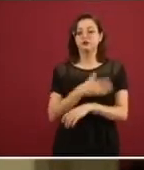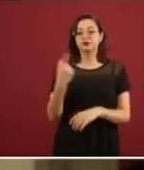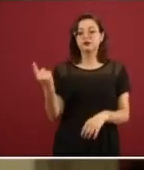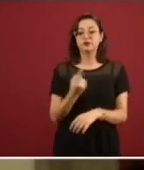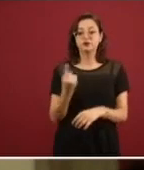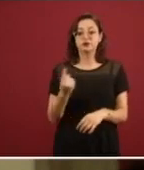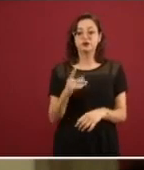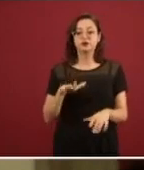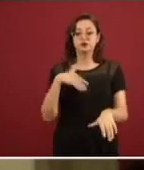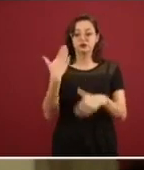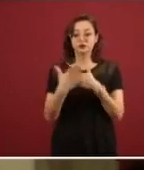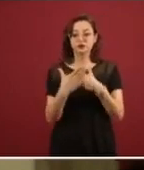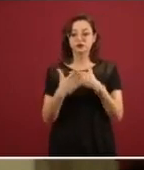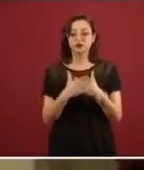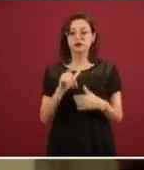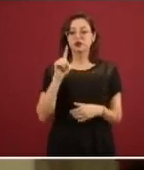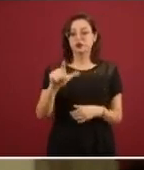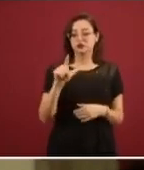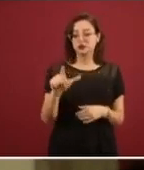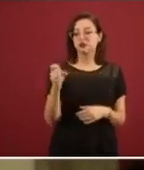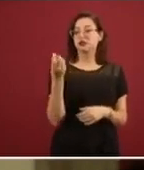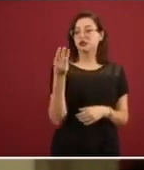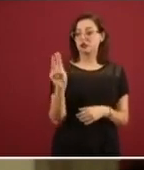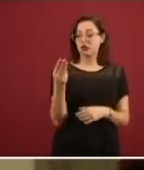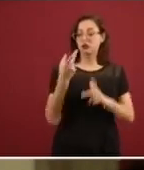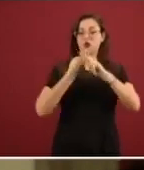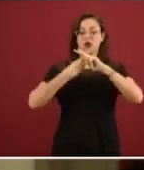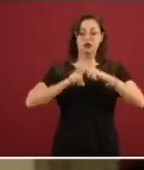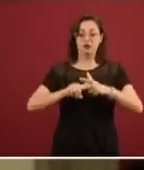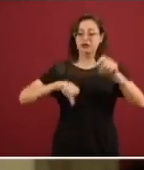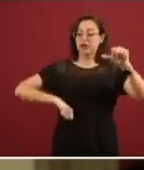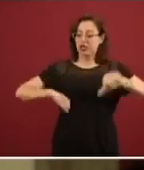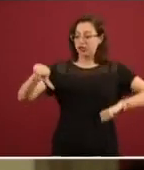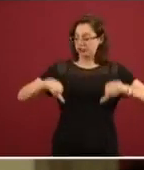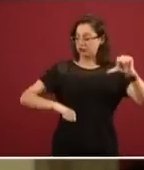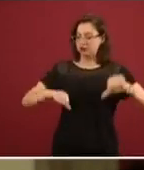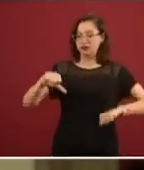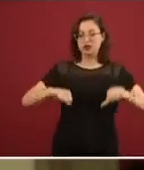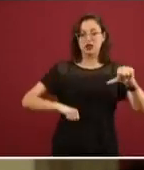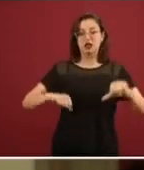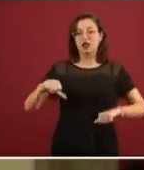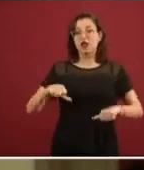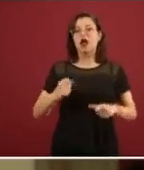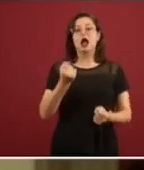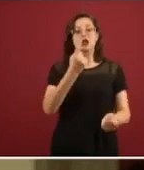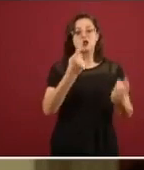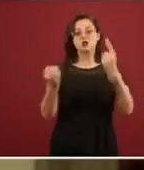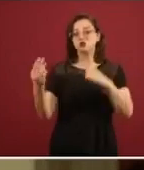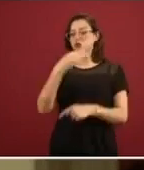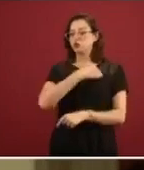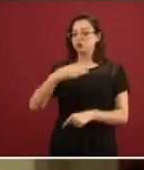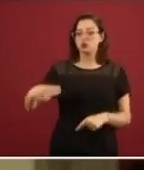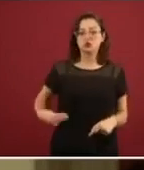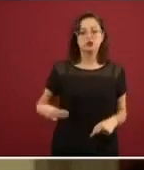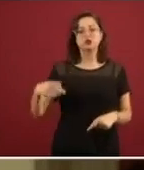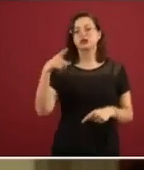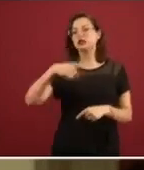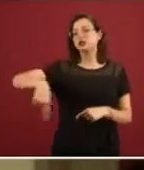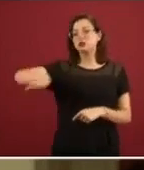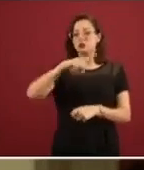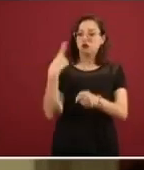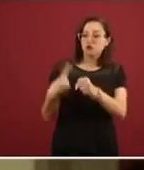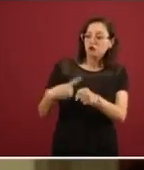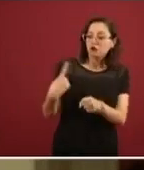actividad que va a haber el 17 de mayo, que tiene que ver con municipios que no han tenido casos o que no son vecinos de